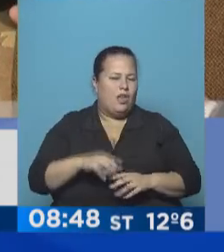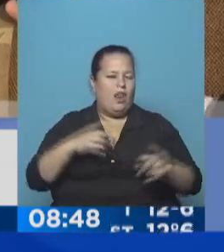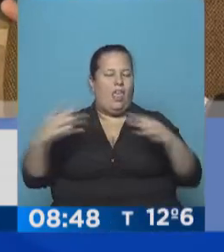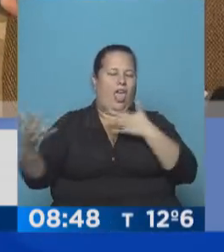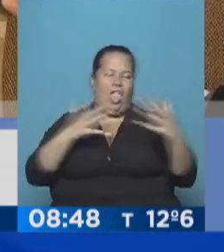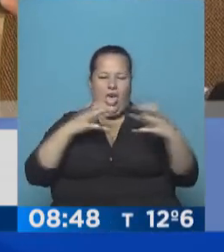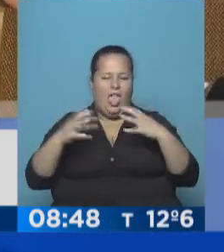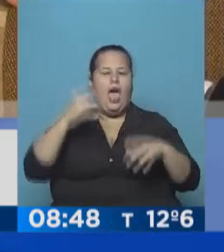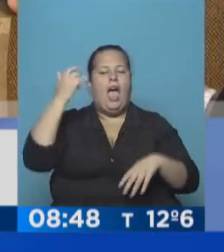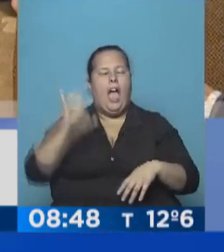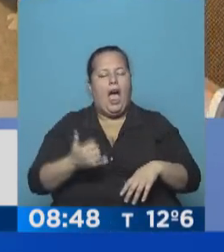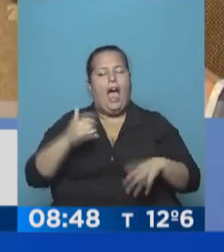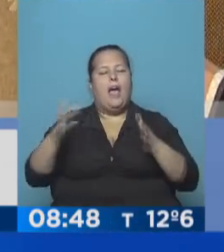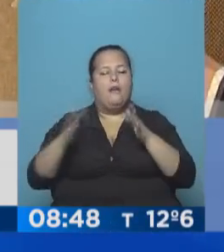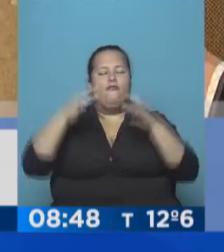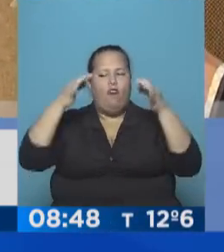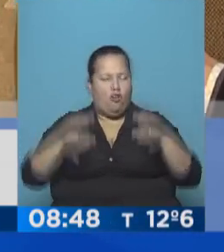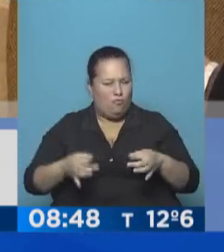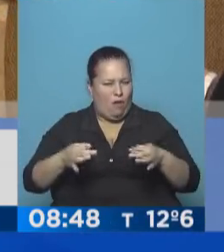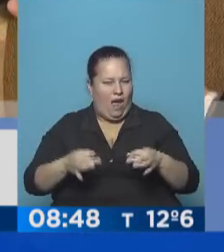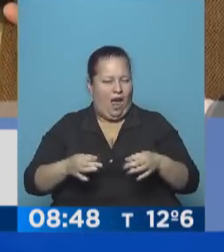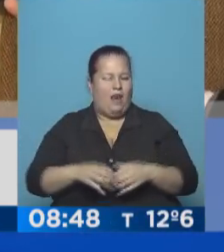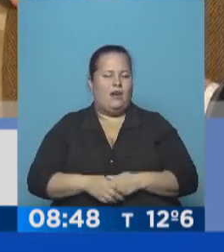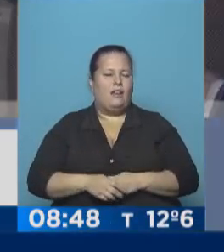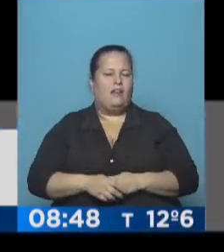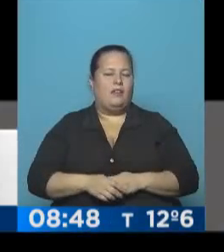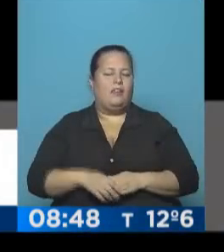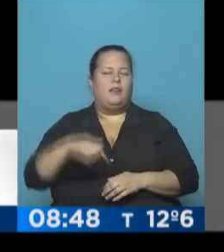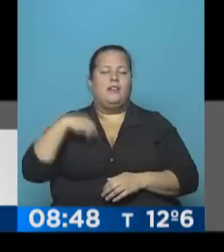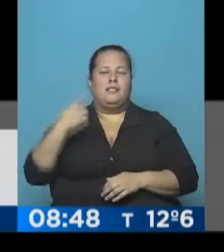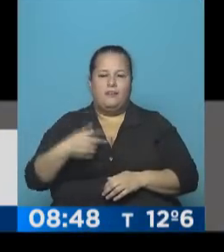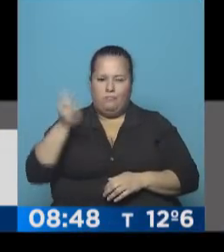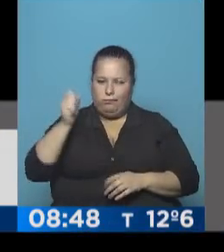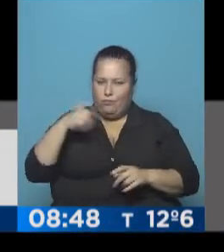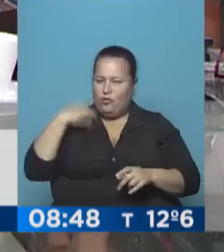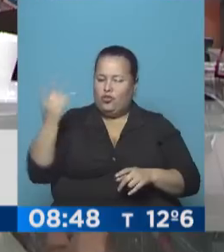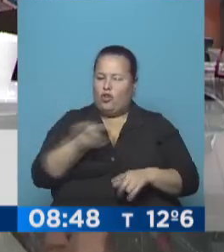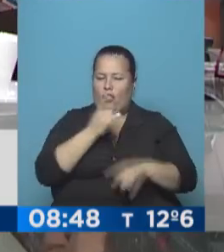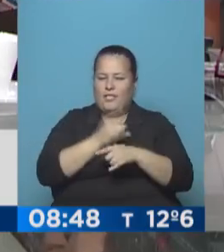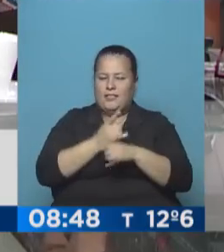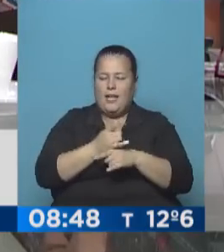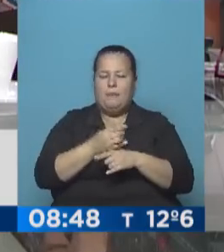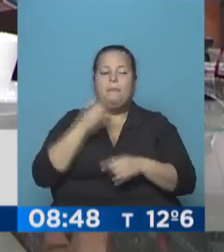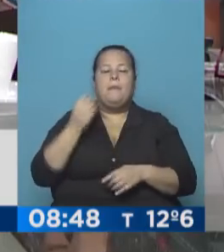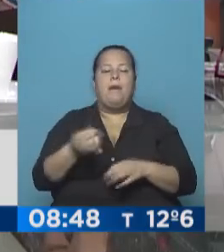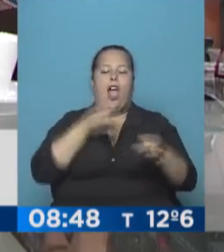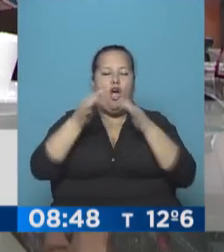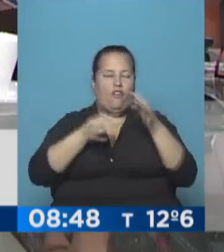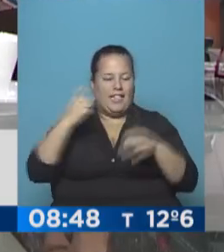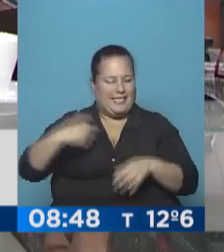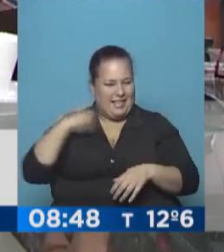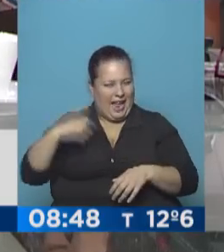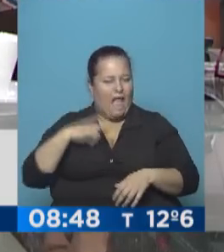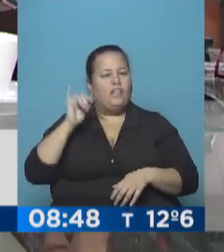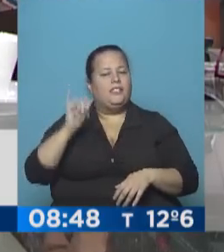debate, existen instancias formales y que las utilizamos y las hemos utilizado todas para dialogar con el gremio. Pero